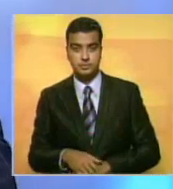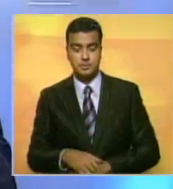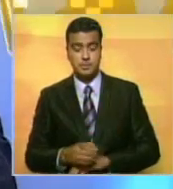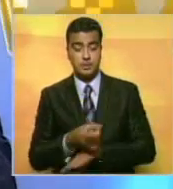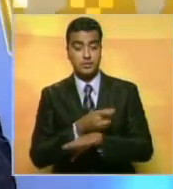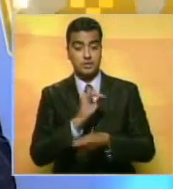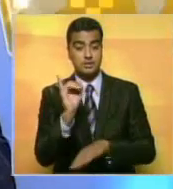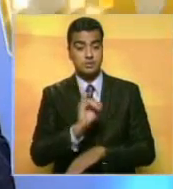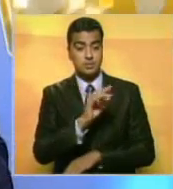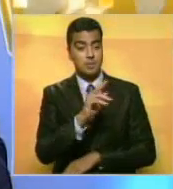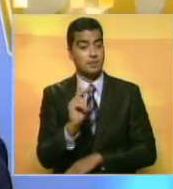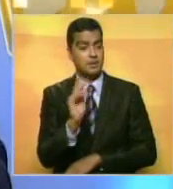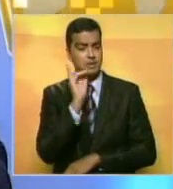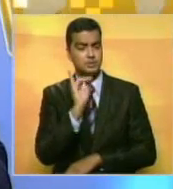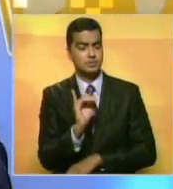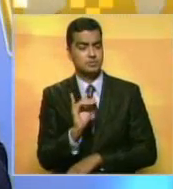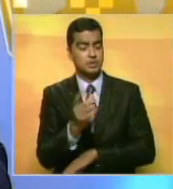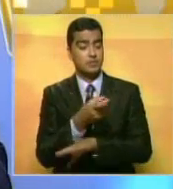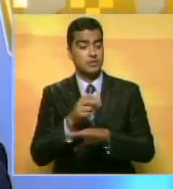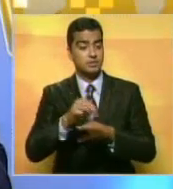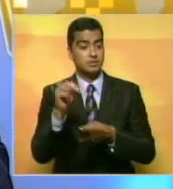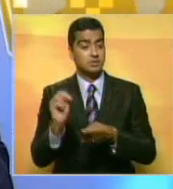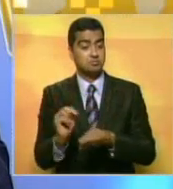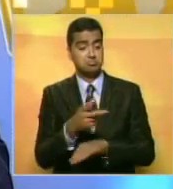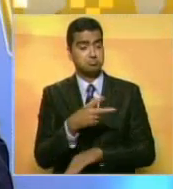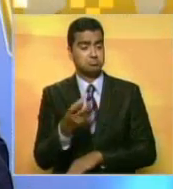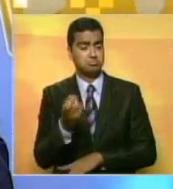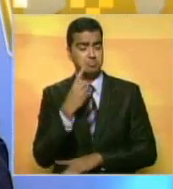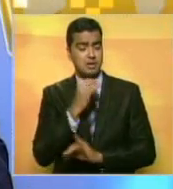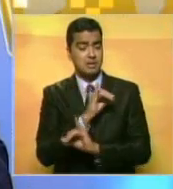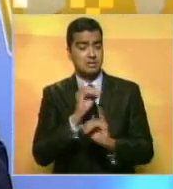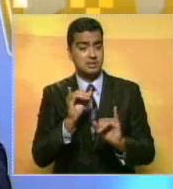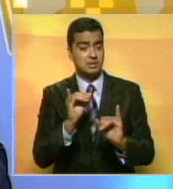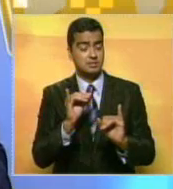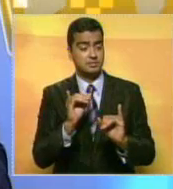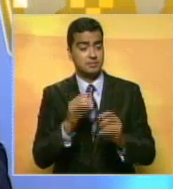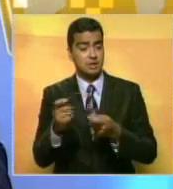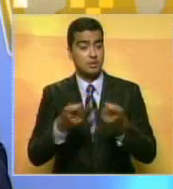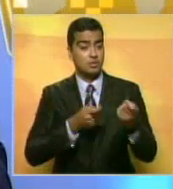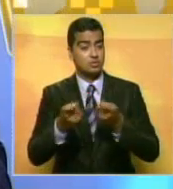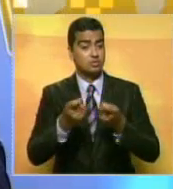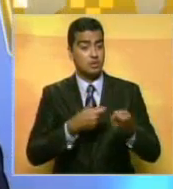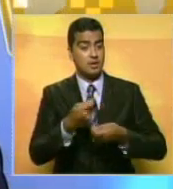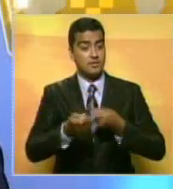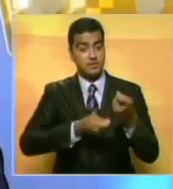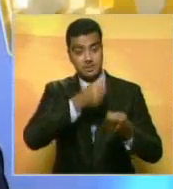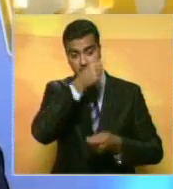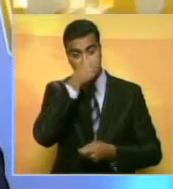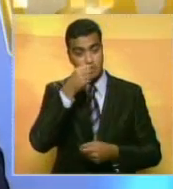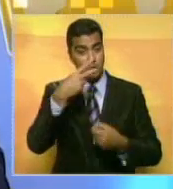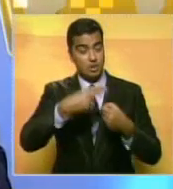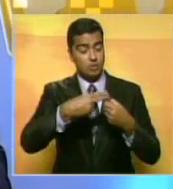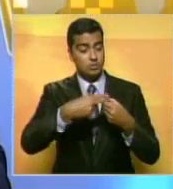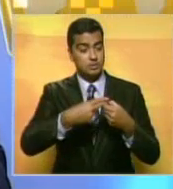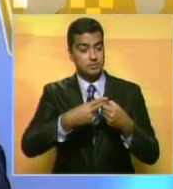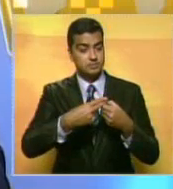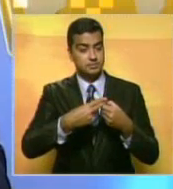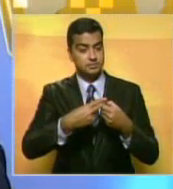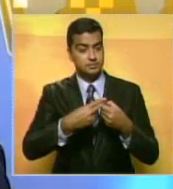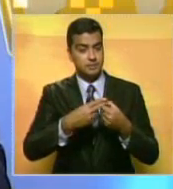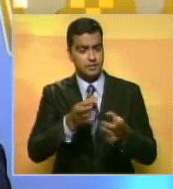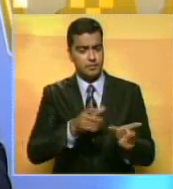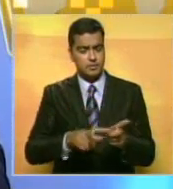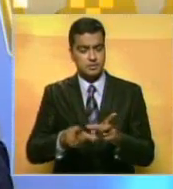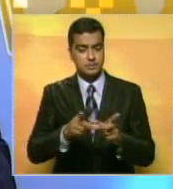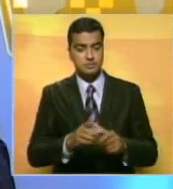El gobernador del Zulia, Pablo Pérez, denunció que el gobierno nacional no ha erradicado a las mafias que controlan el contrabando de combustible en la entidad. Fabiola Yaquinto